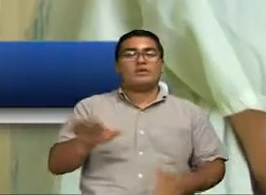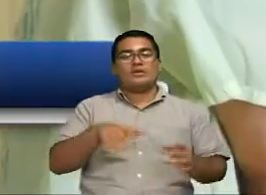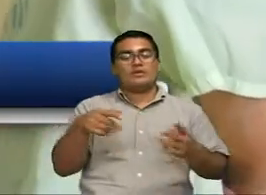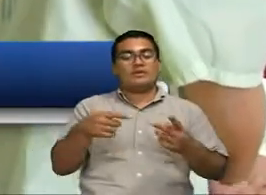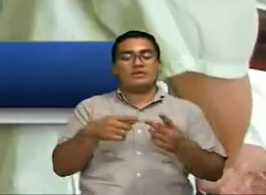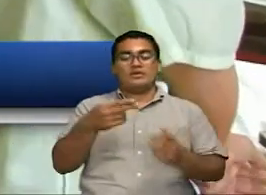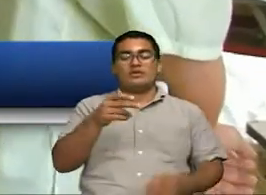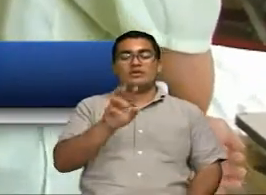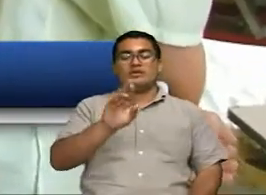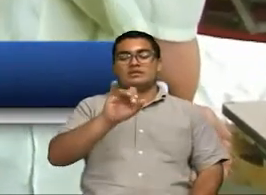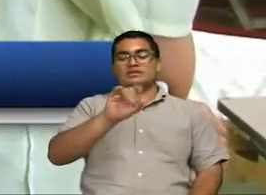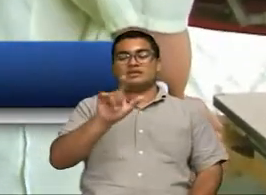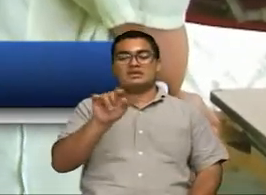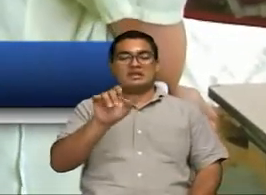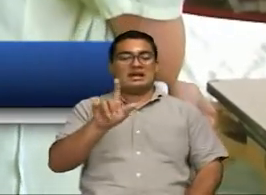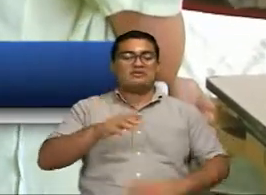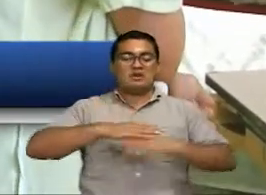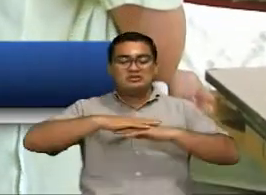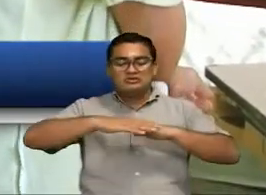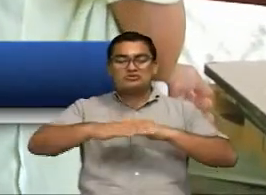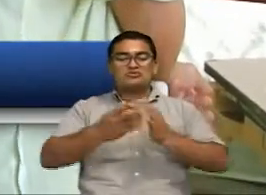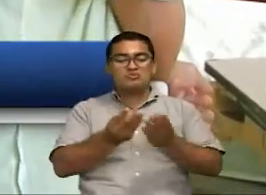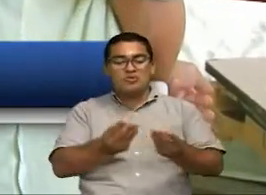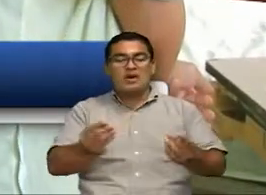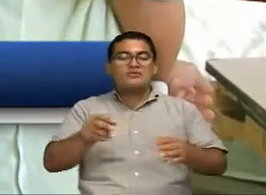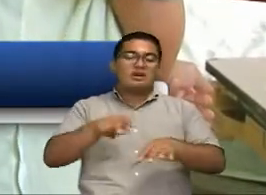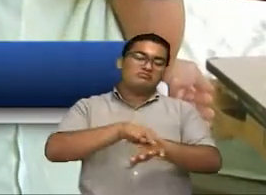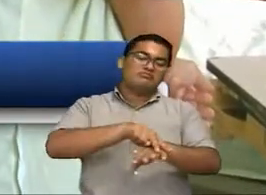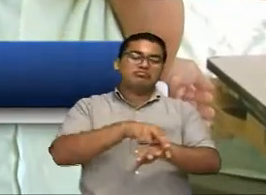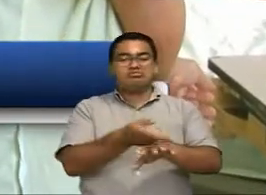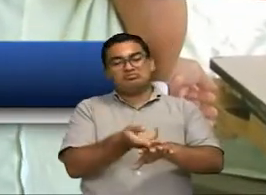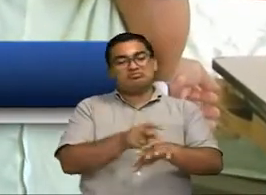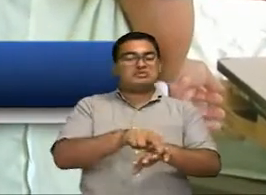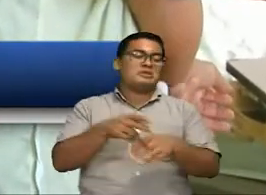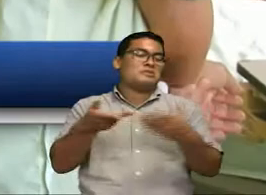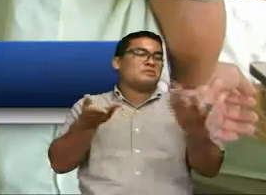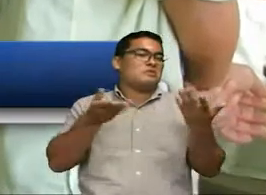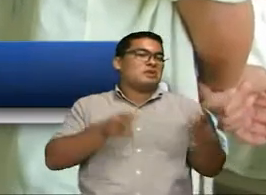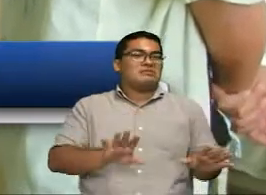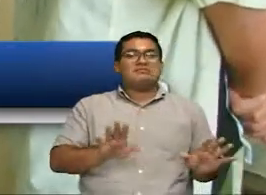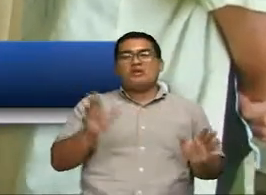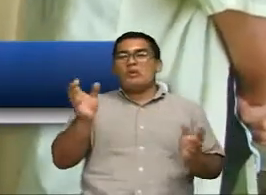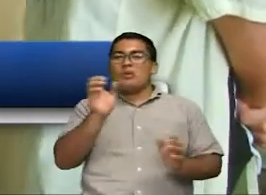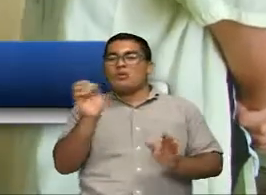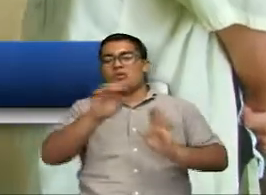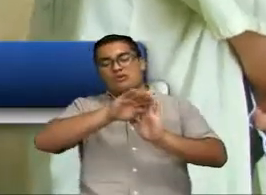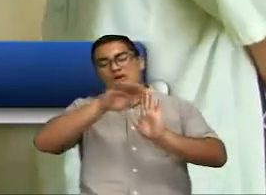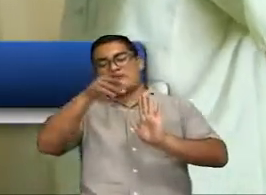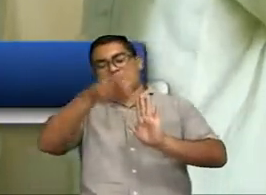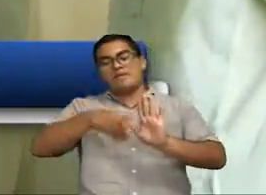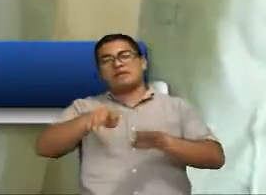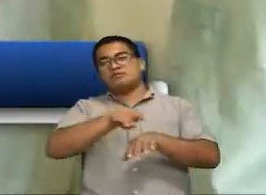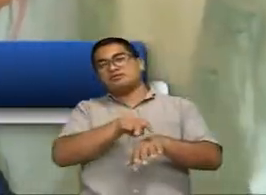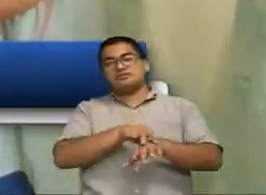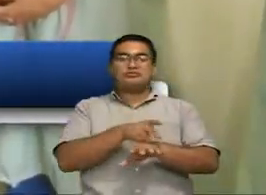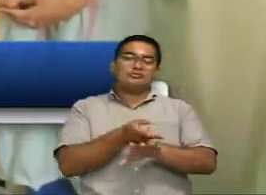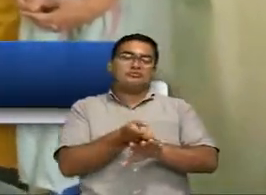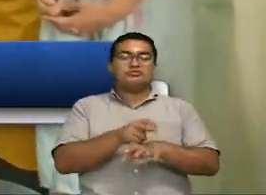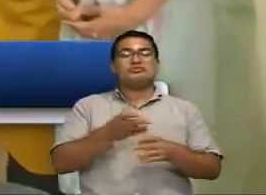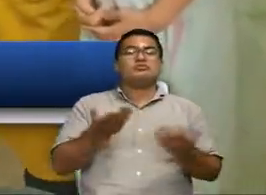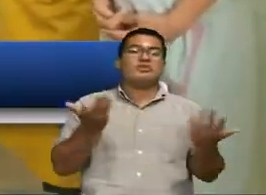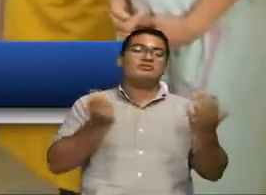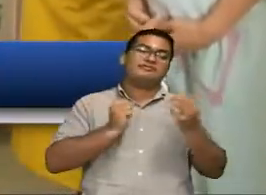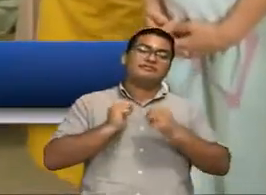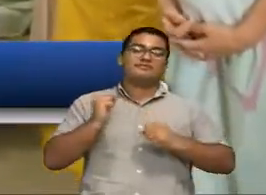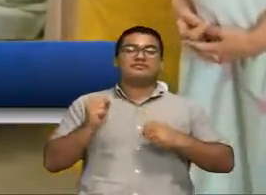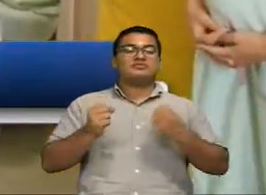el piso, o están de un lado, están de otro lado, del lado izquierdo, derecho, o en la cama. Y también hemos tenido pacientes,